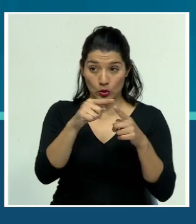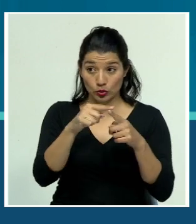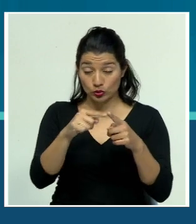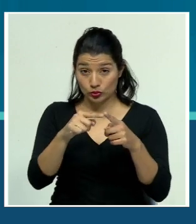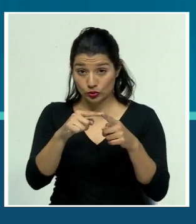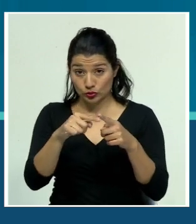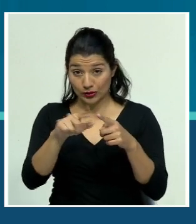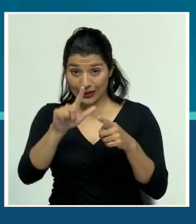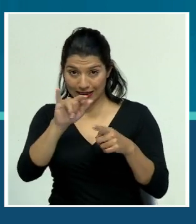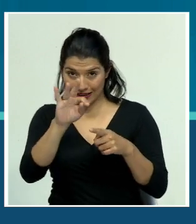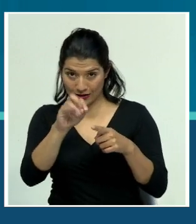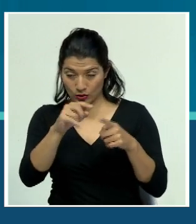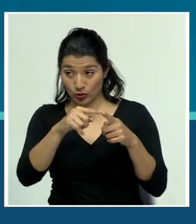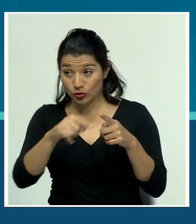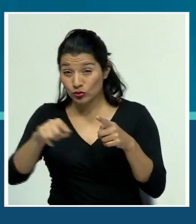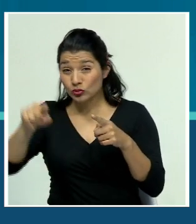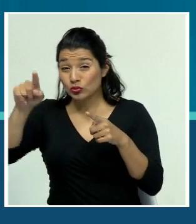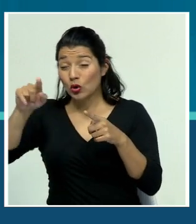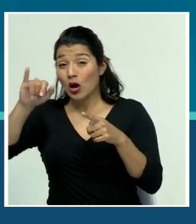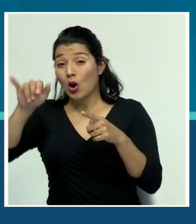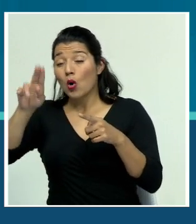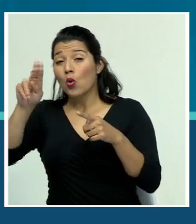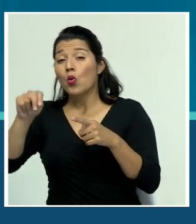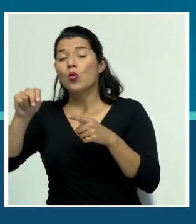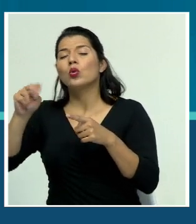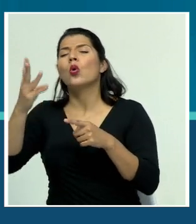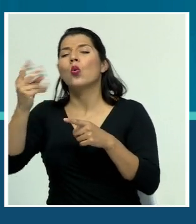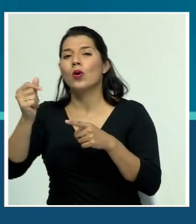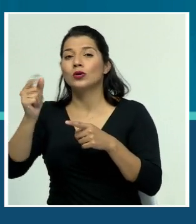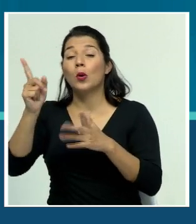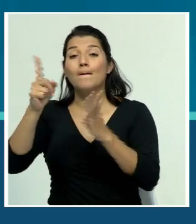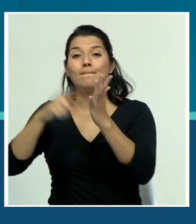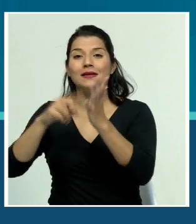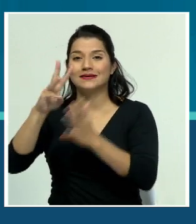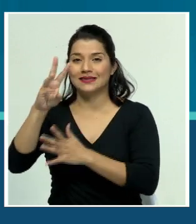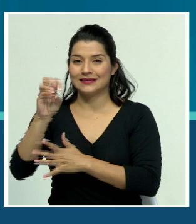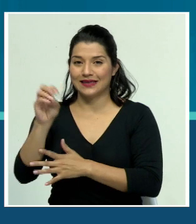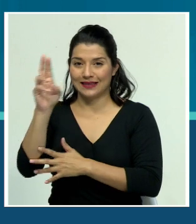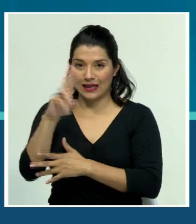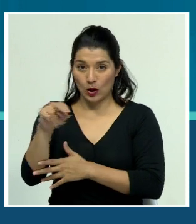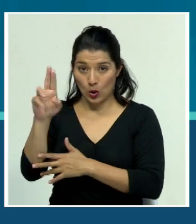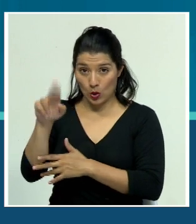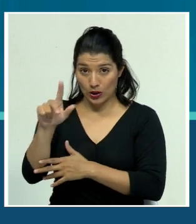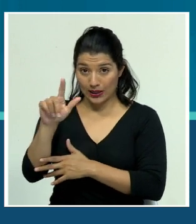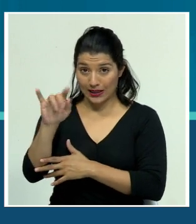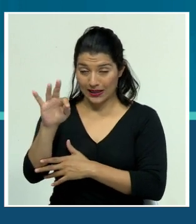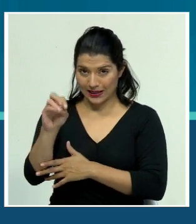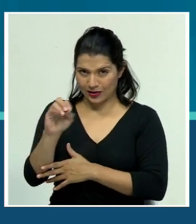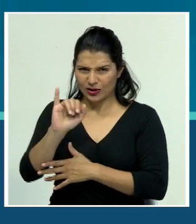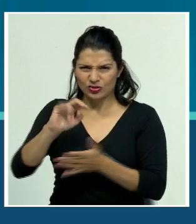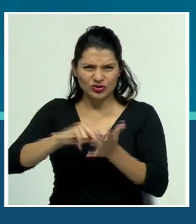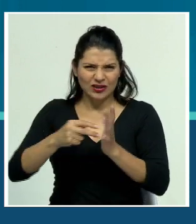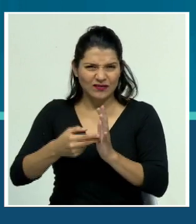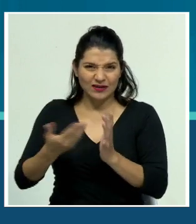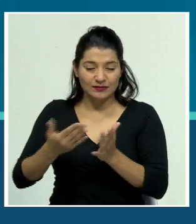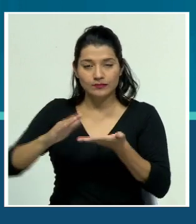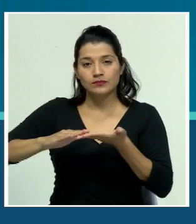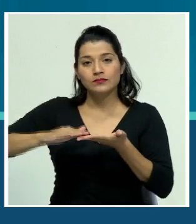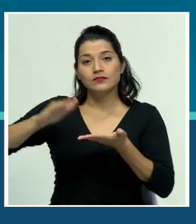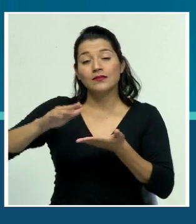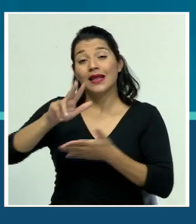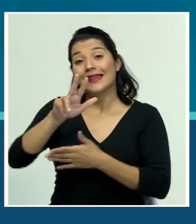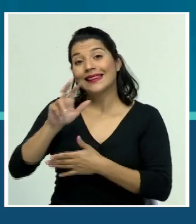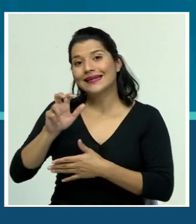litro. Para el último ajuste en junio se mantiene en 1.060 colones el litro, es decir, un incremento